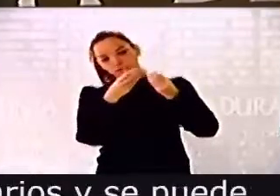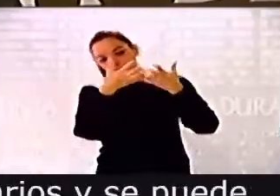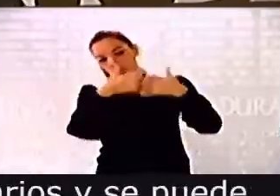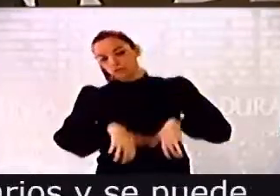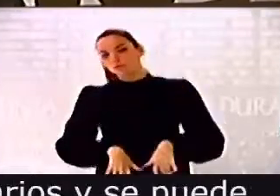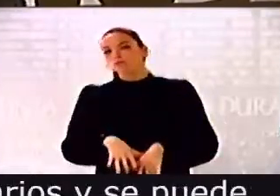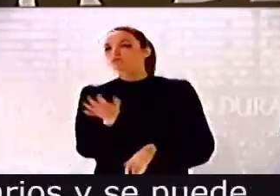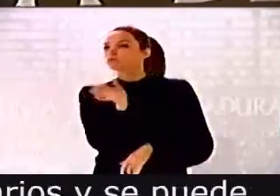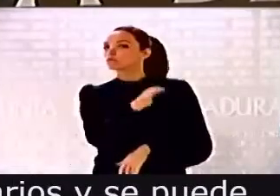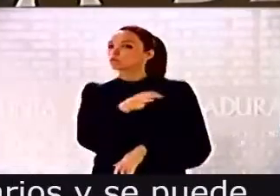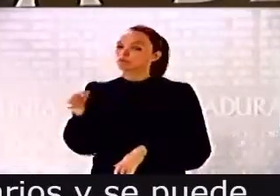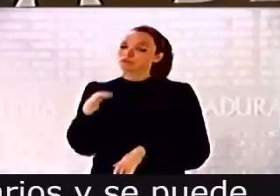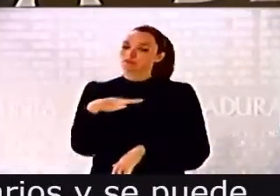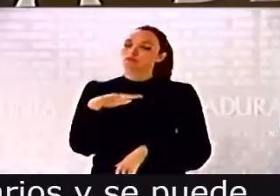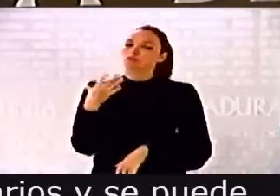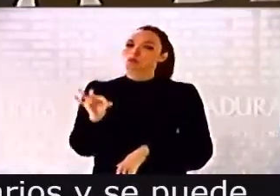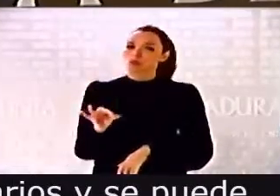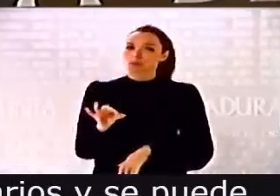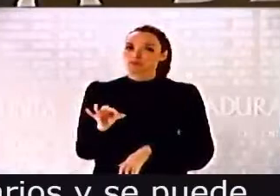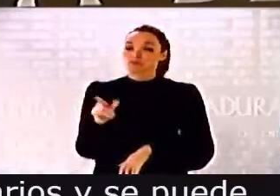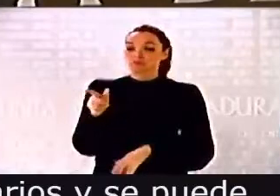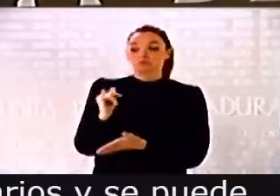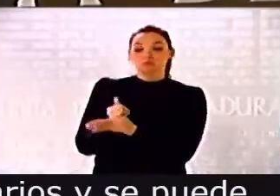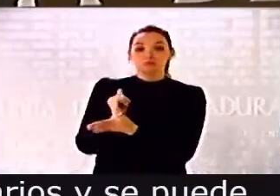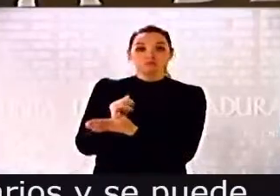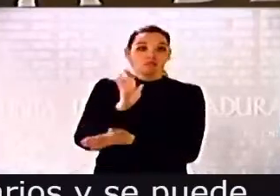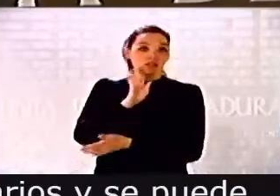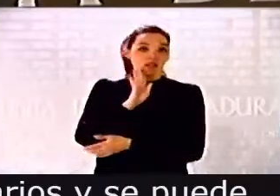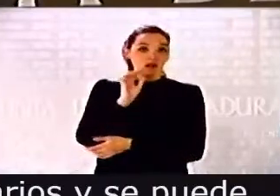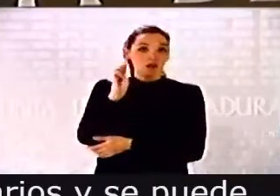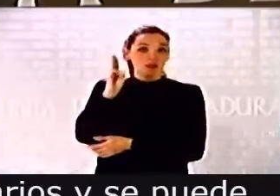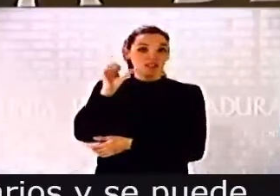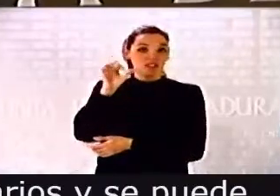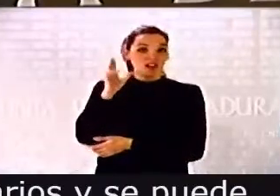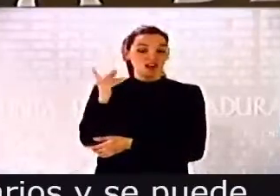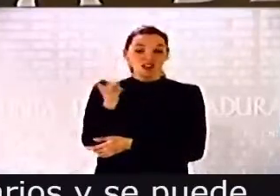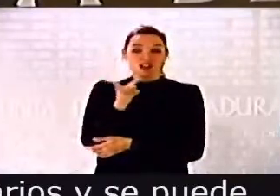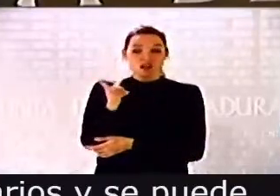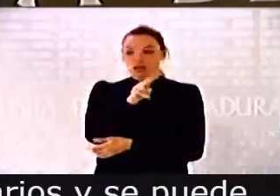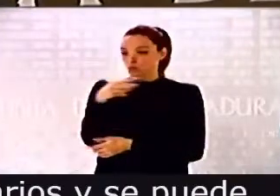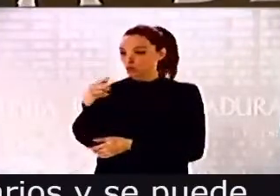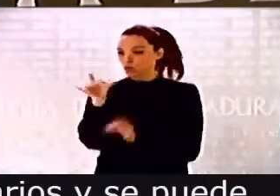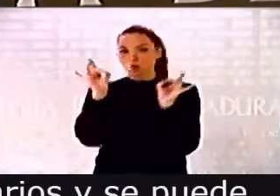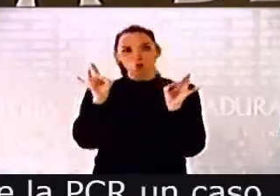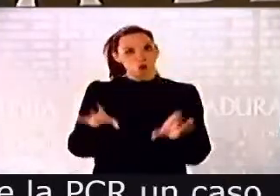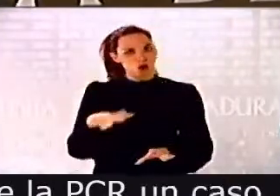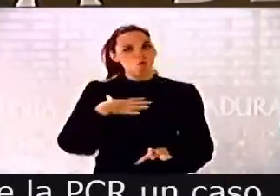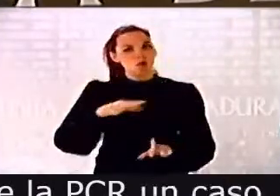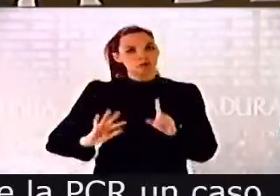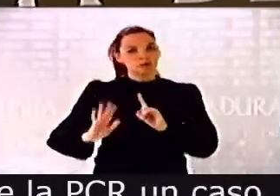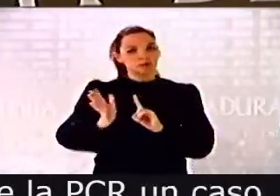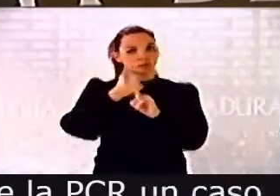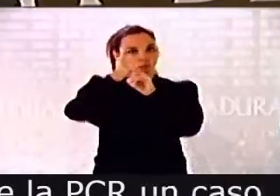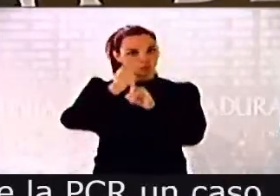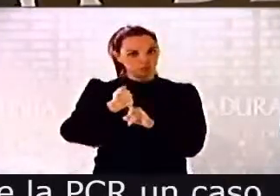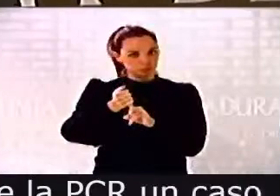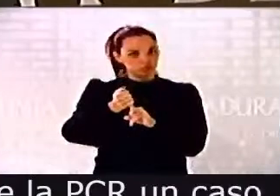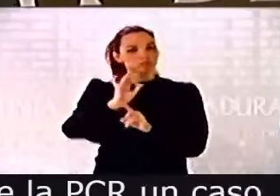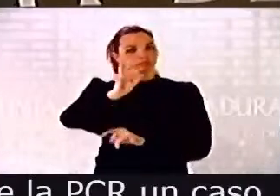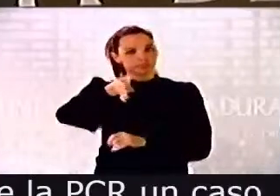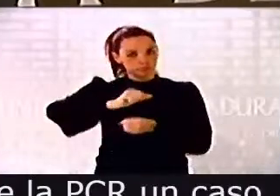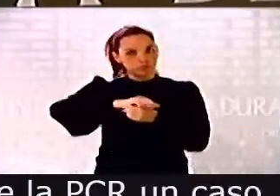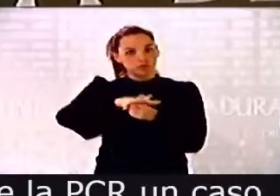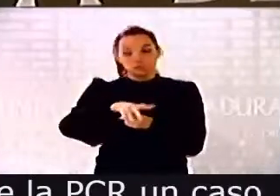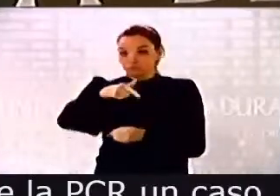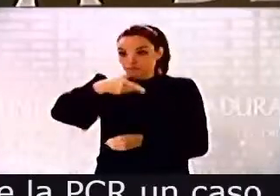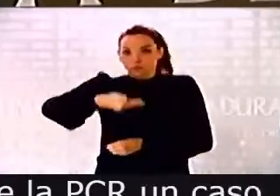con una exactitud similar a la de la PCR un caso de COVID positivo. Por lo tanto, esto es muy importante